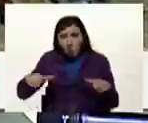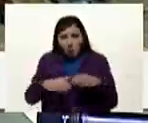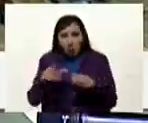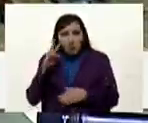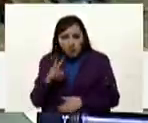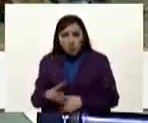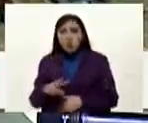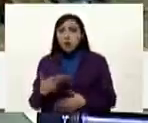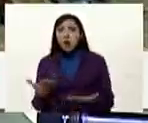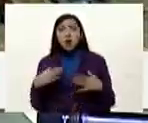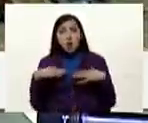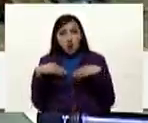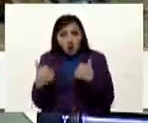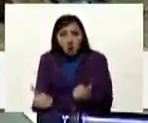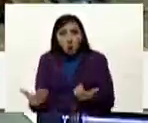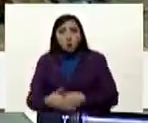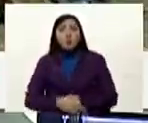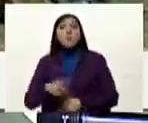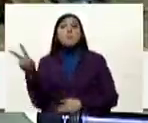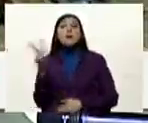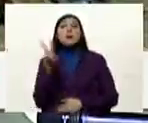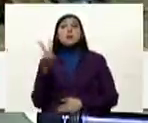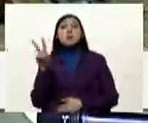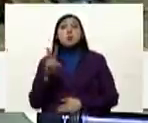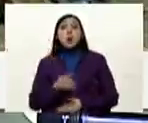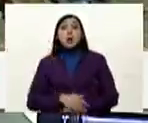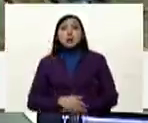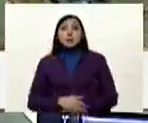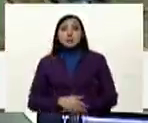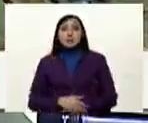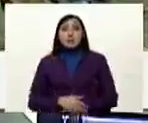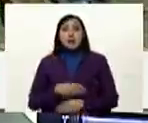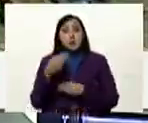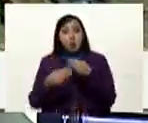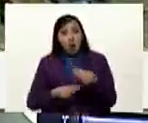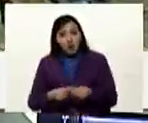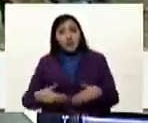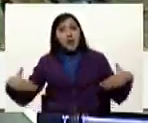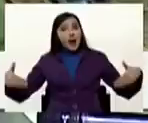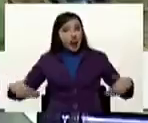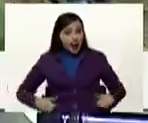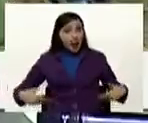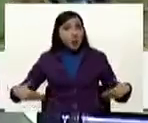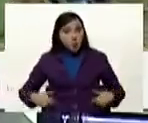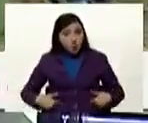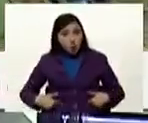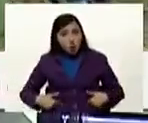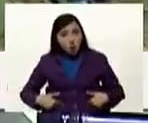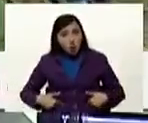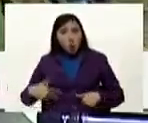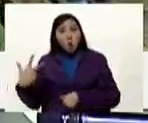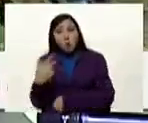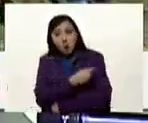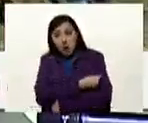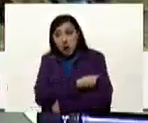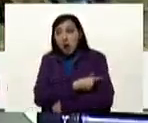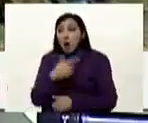salud, Venezuela tuvo que hacer de tripas corazón para conseguir el